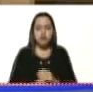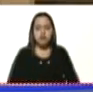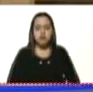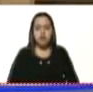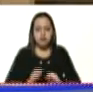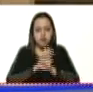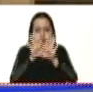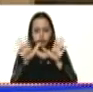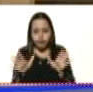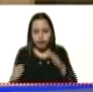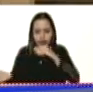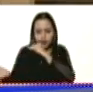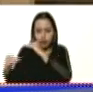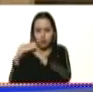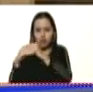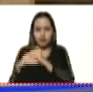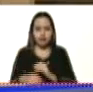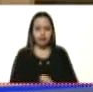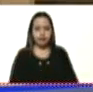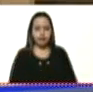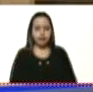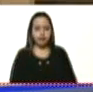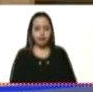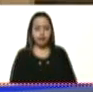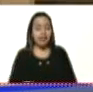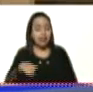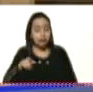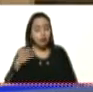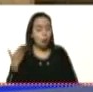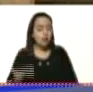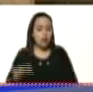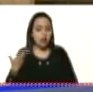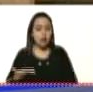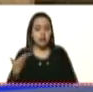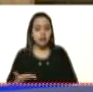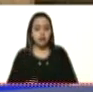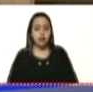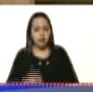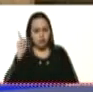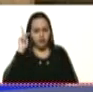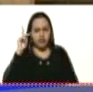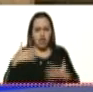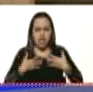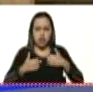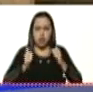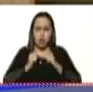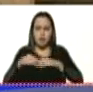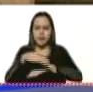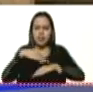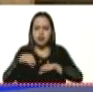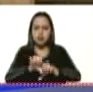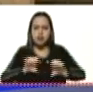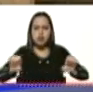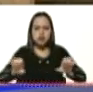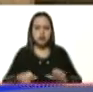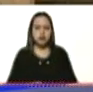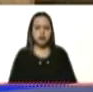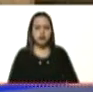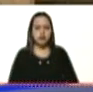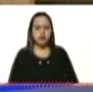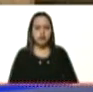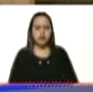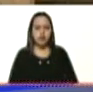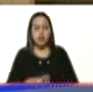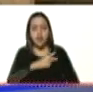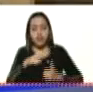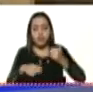de la igualdad. ¡Qué importante! Profesor Aristóbulo Turis, ministro de Educación, vicepresidente